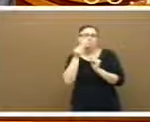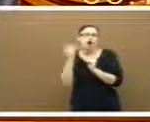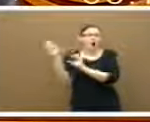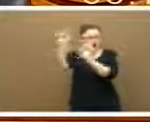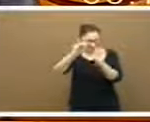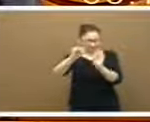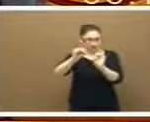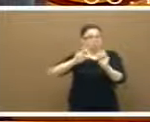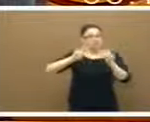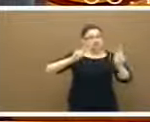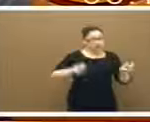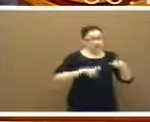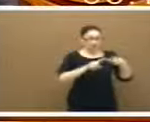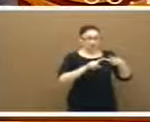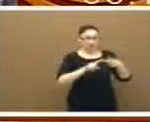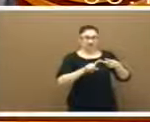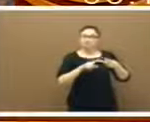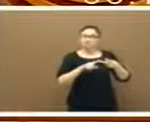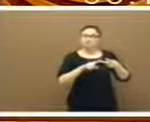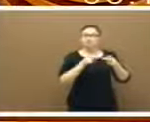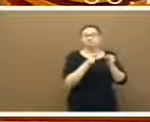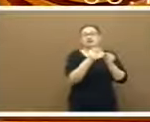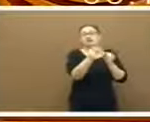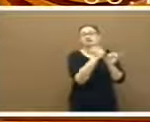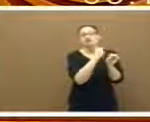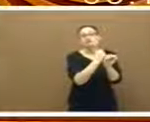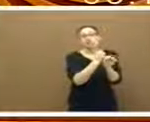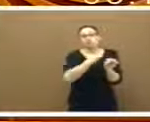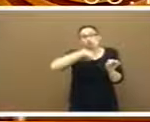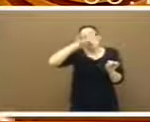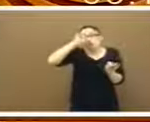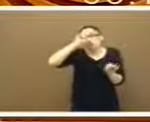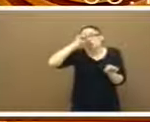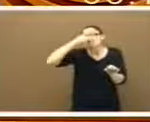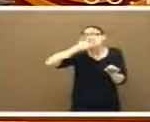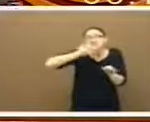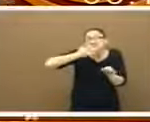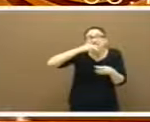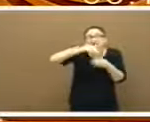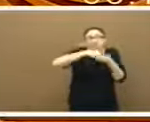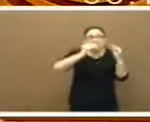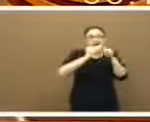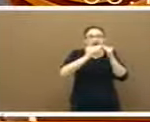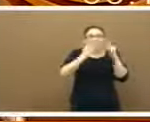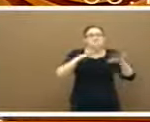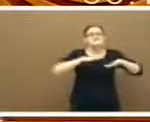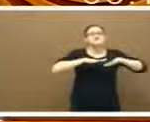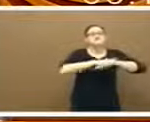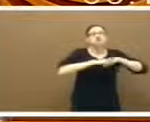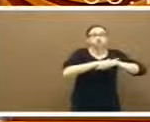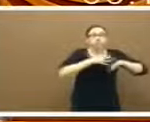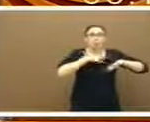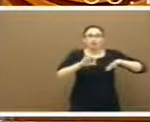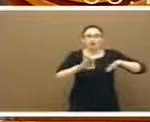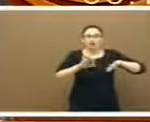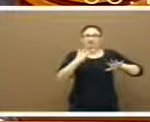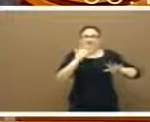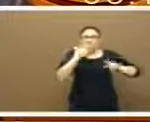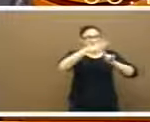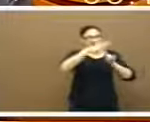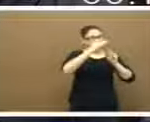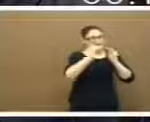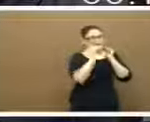diputado del PRESCRE, hombre, yo no sé si cuando están allí trabajando se puede poner filtros en casa para que no entren en otro sitio, pero si la tarifa es plana, nos da igual. El caso es que el trabajo